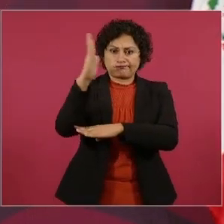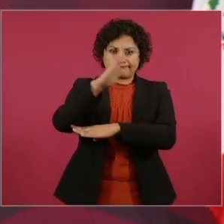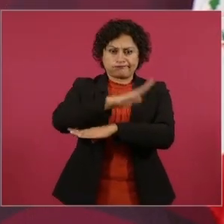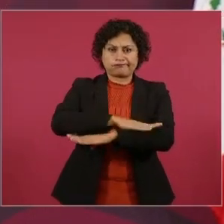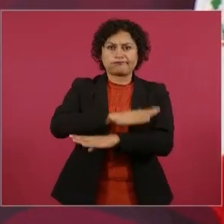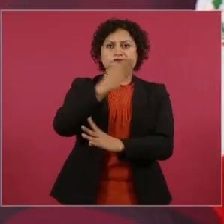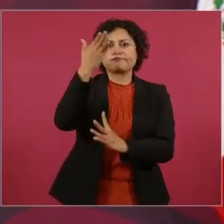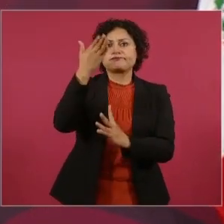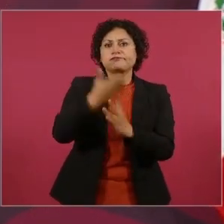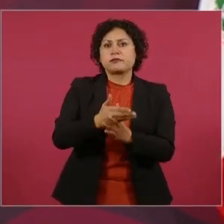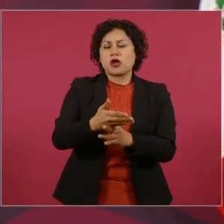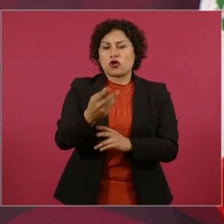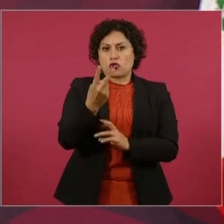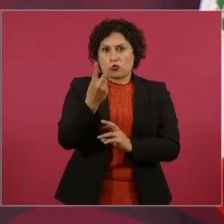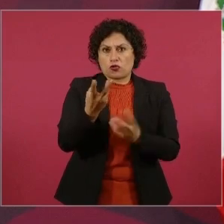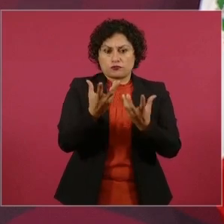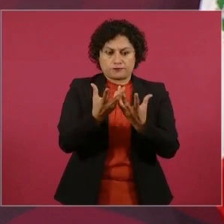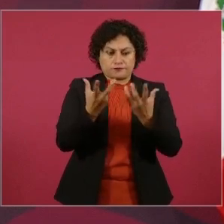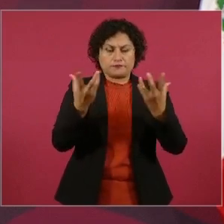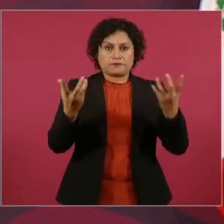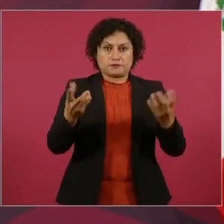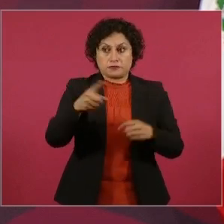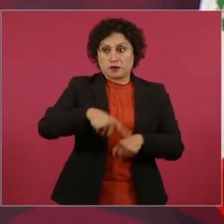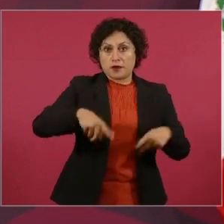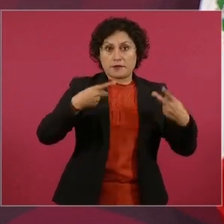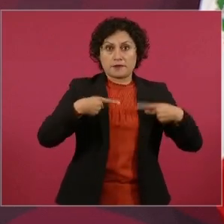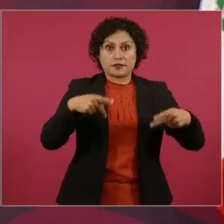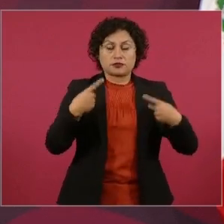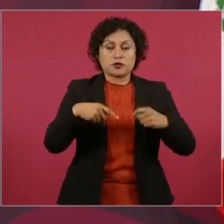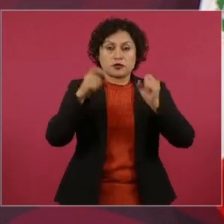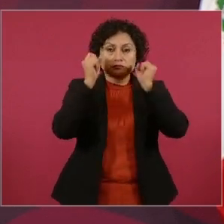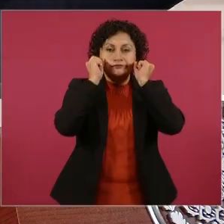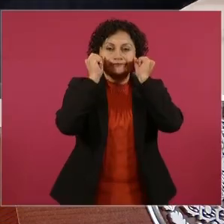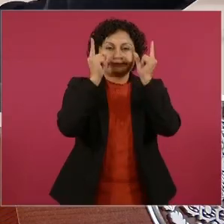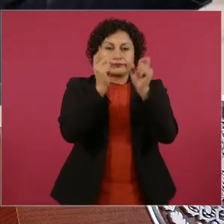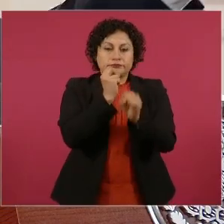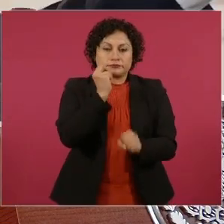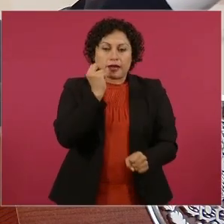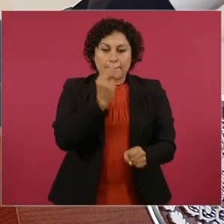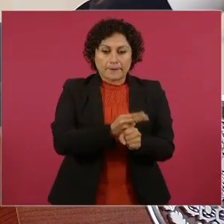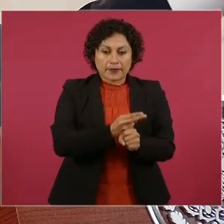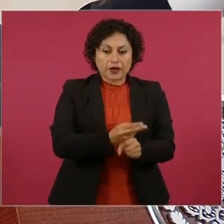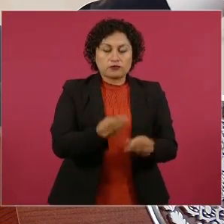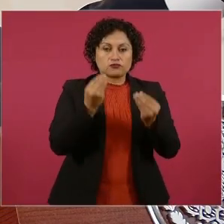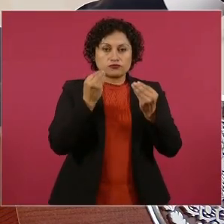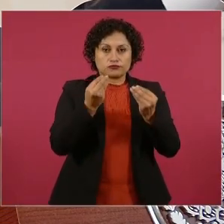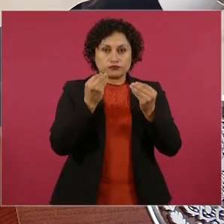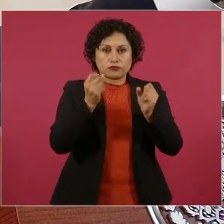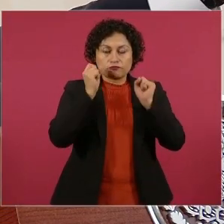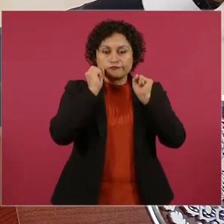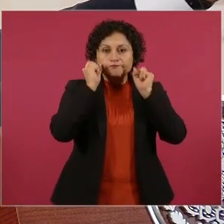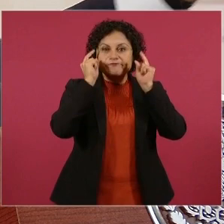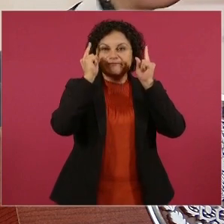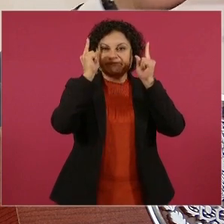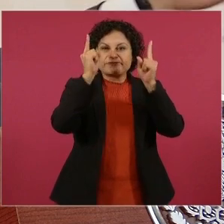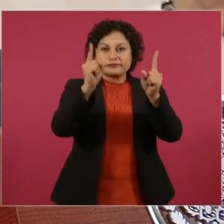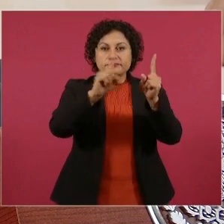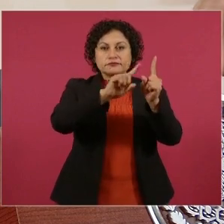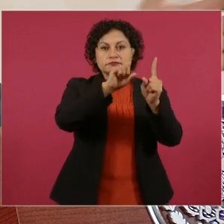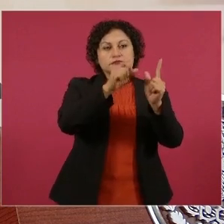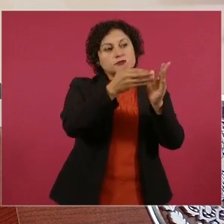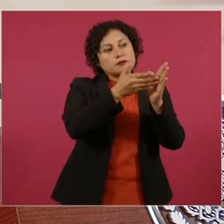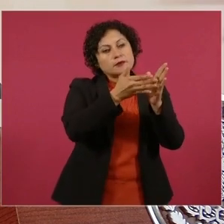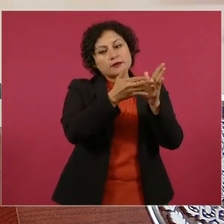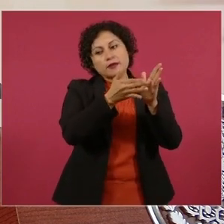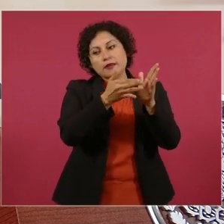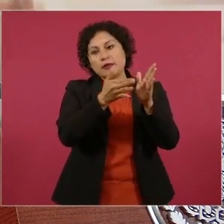por eso rendía se levantaba la gente muy temprano entonces ya con el calor pues ya no